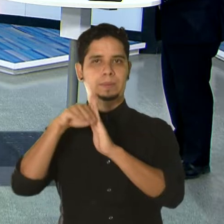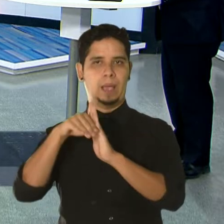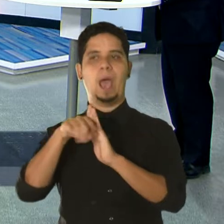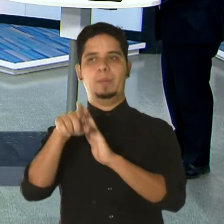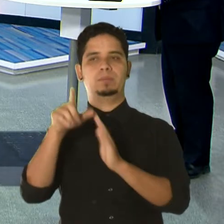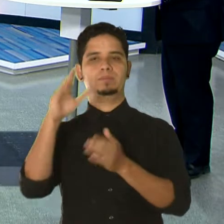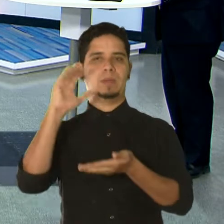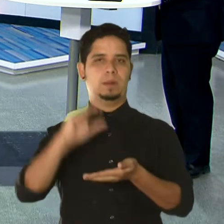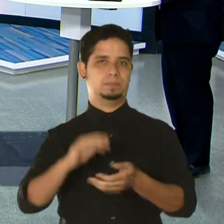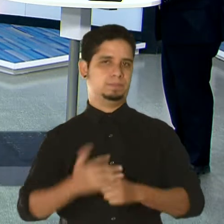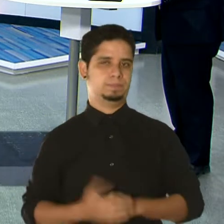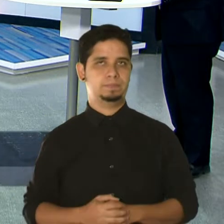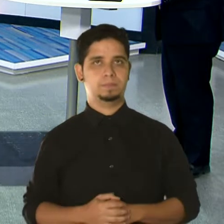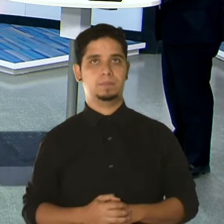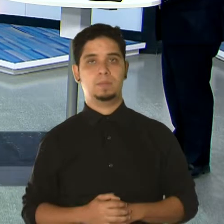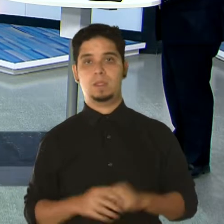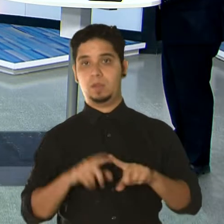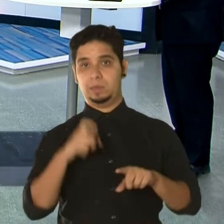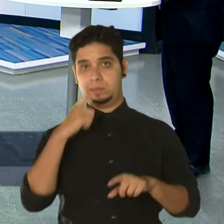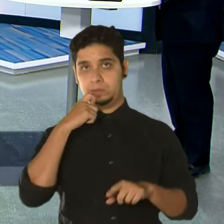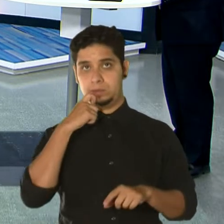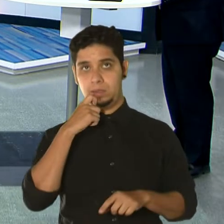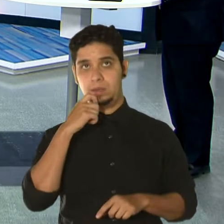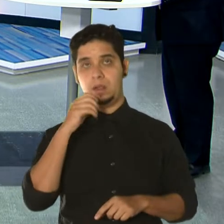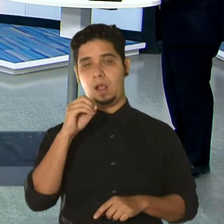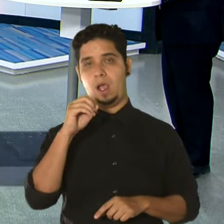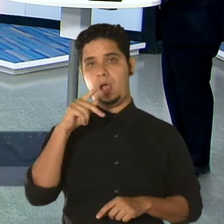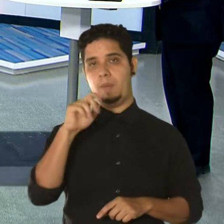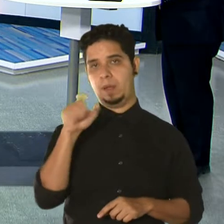tan reciente como en estos días, ¿no? La OPEP decidió